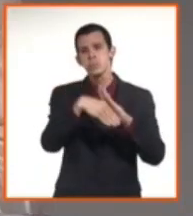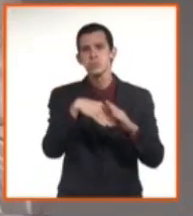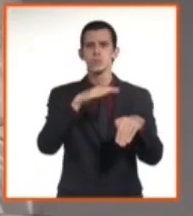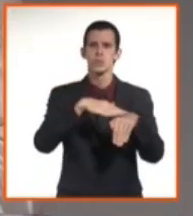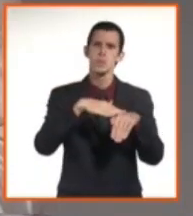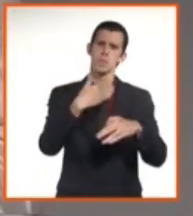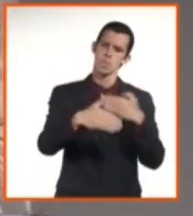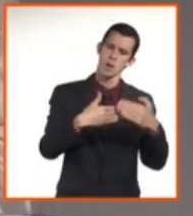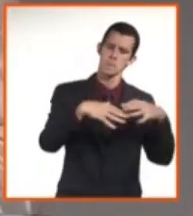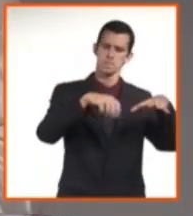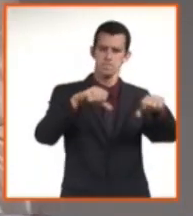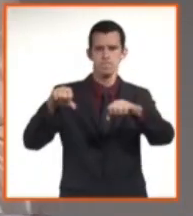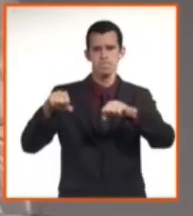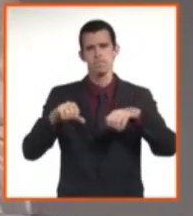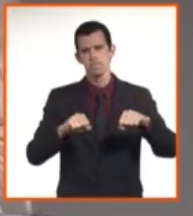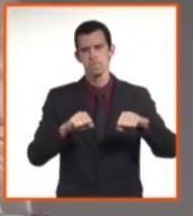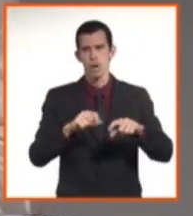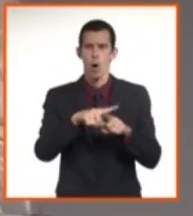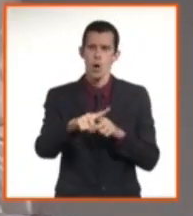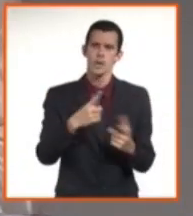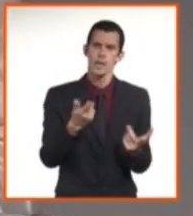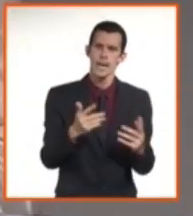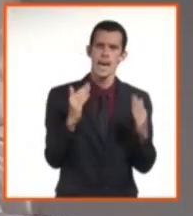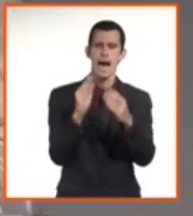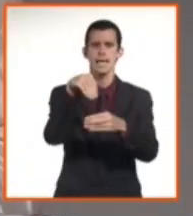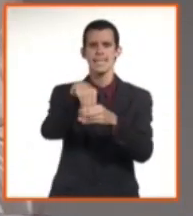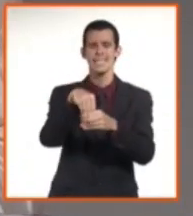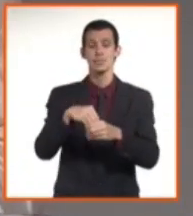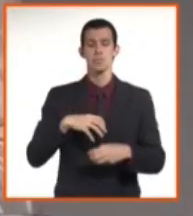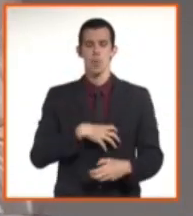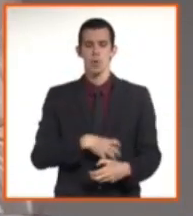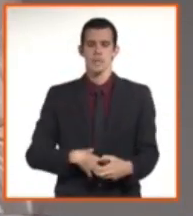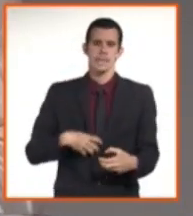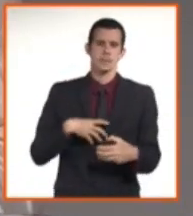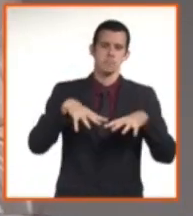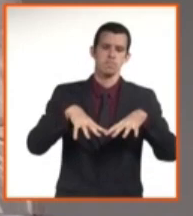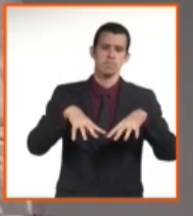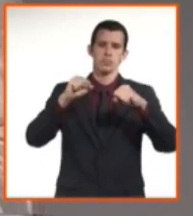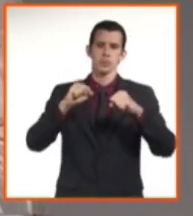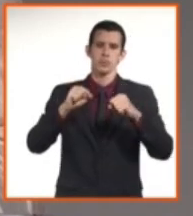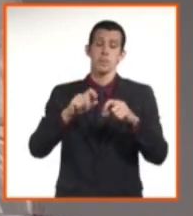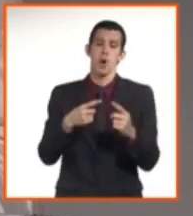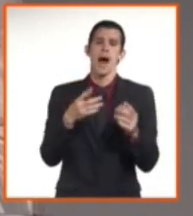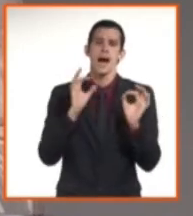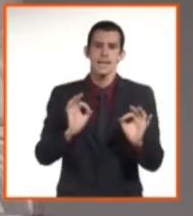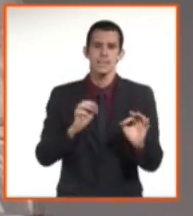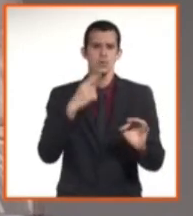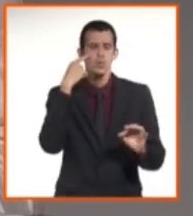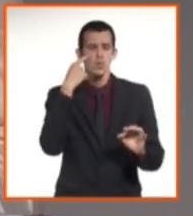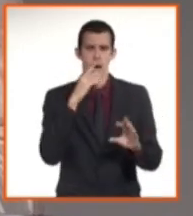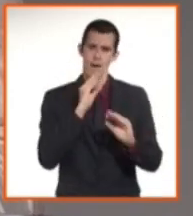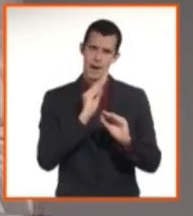de la demanda, entonces viene el déficit de energía y viene el apagón. Hay que decir que